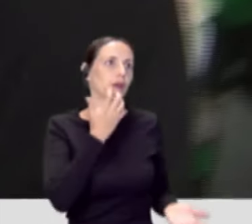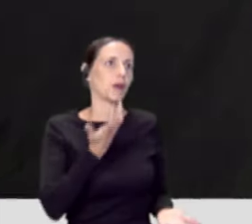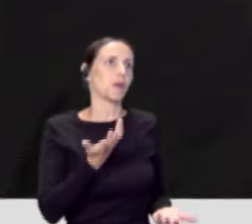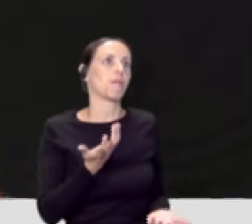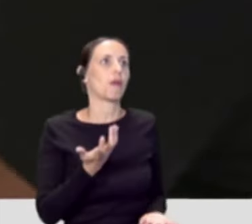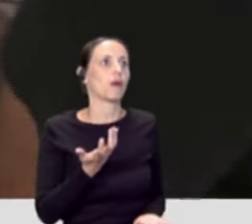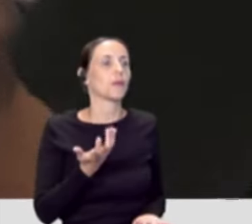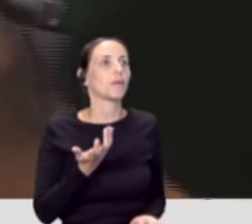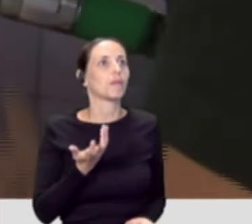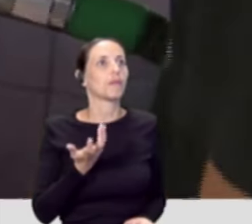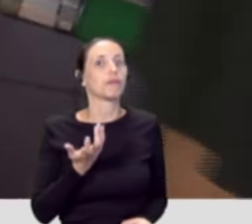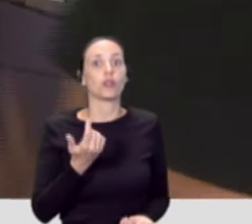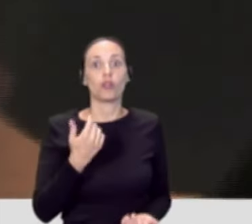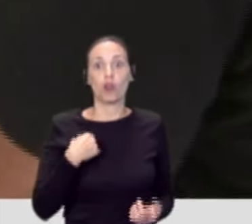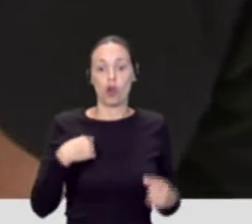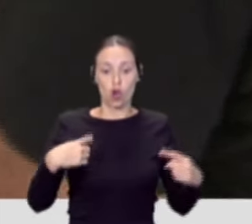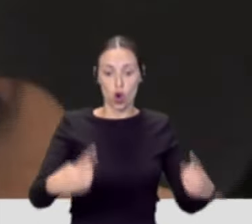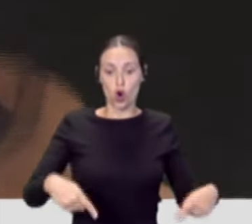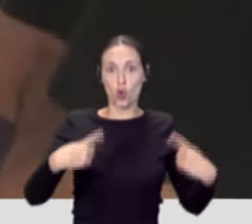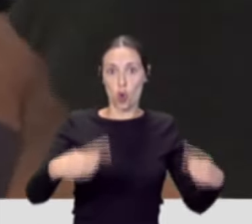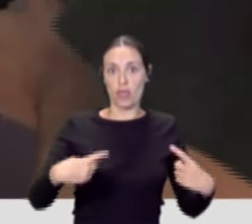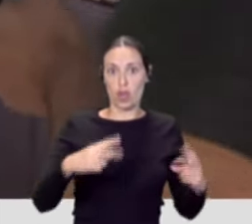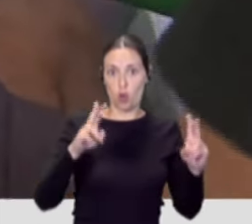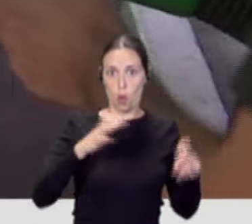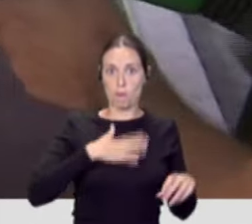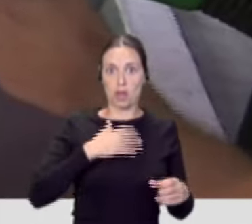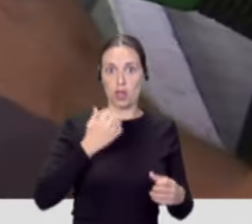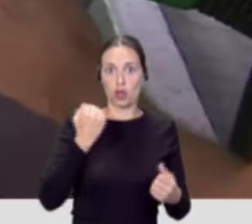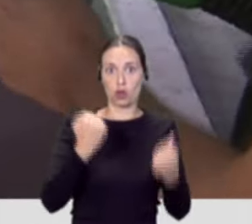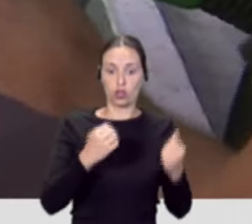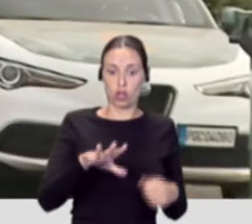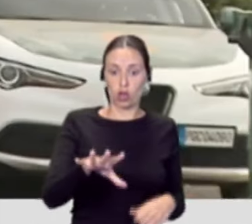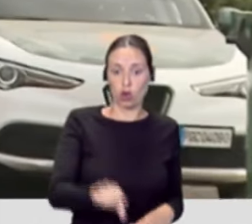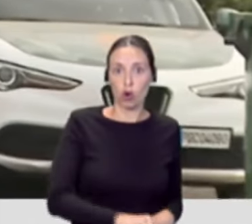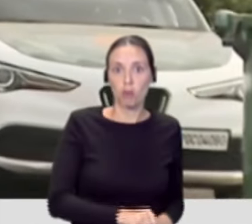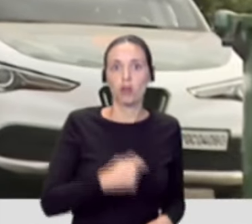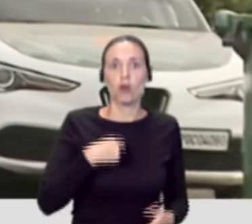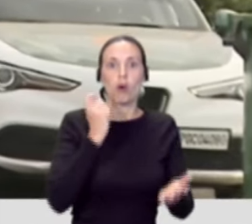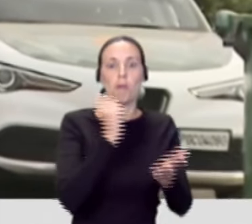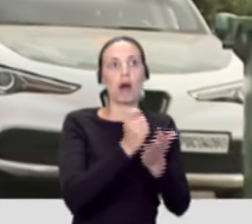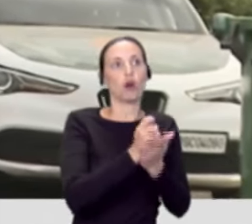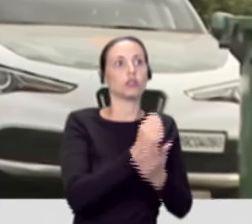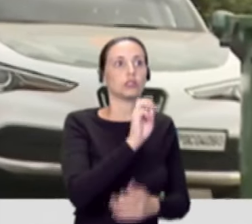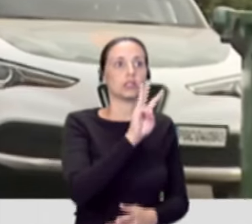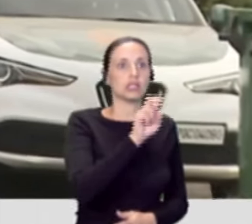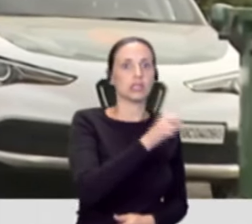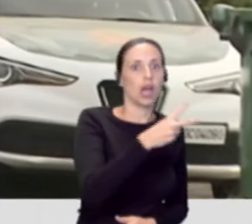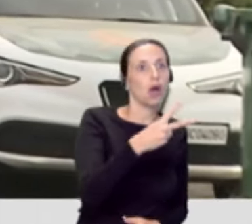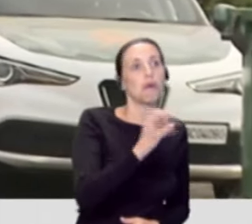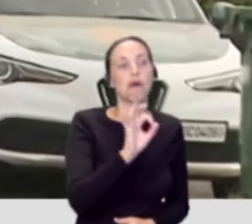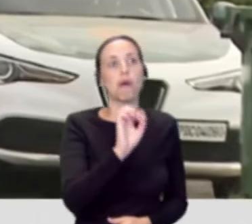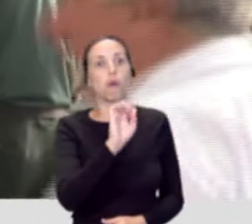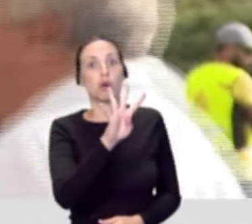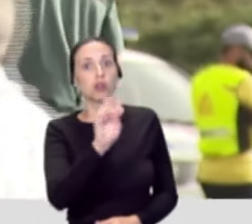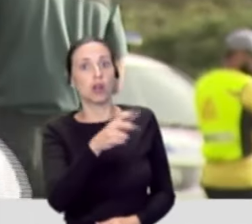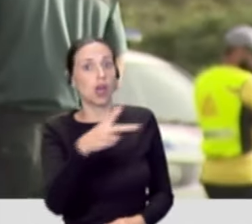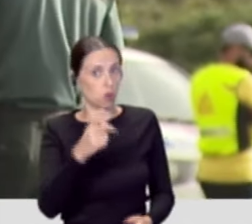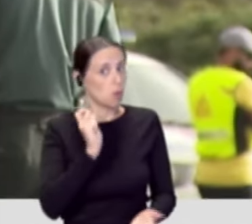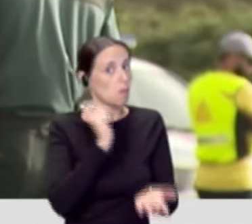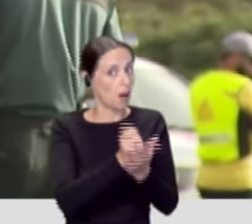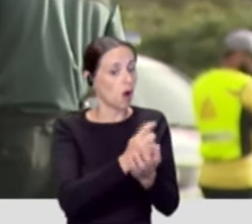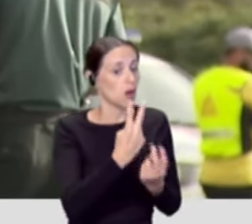comprar neumáticos nuevos para mi coche, tengo que pagar alrededor de 3, 4 euros para el reciclaje de esa goma, cuando en el